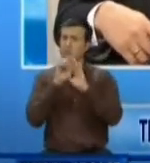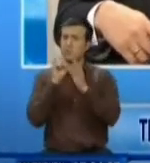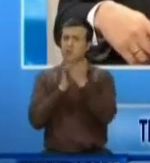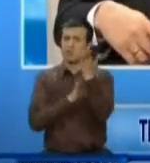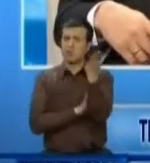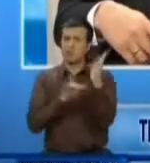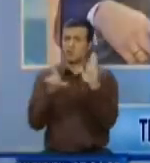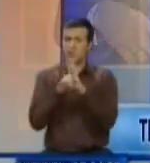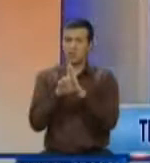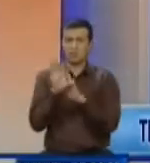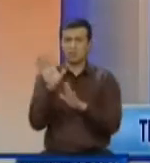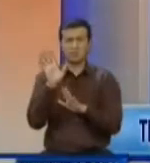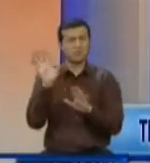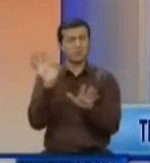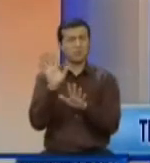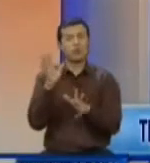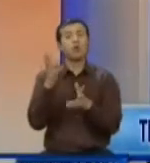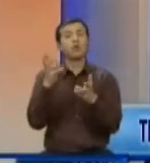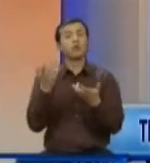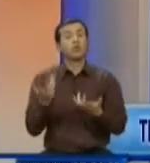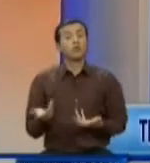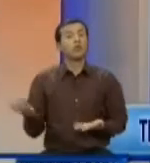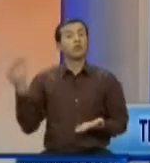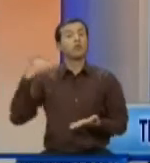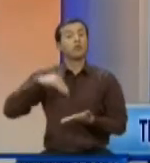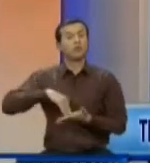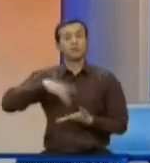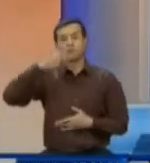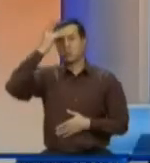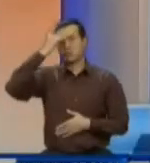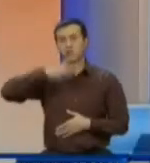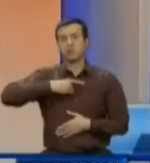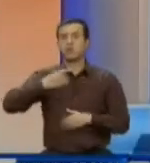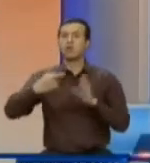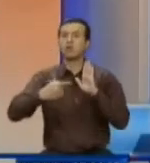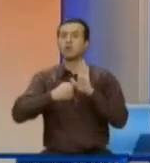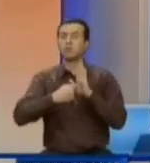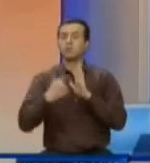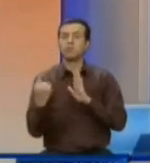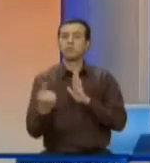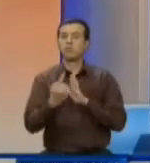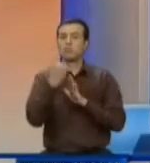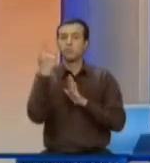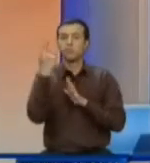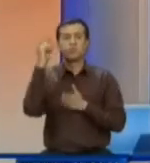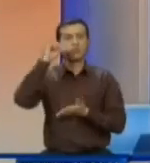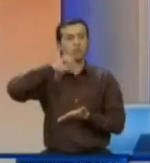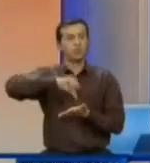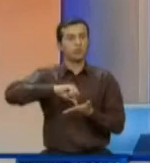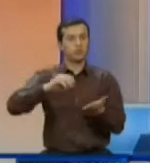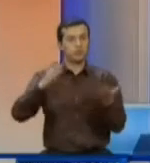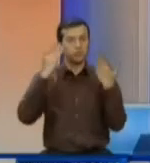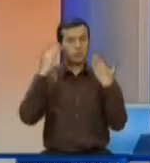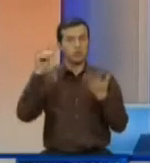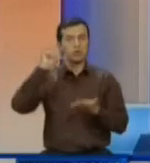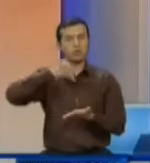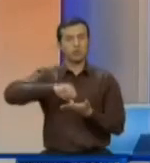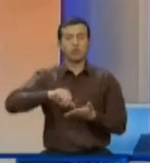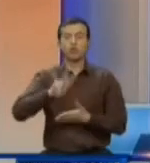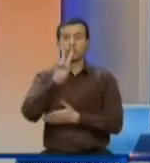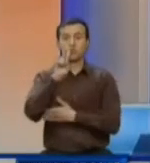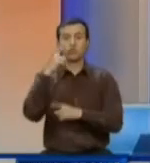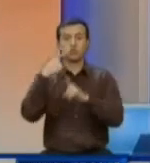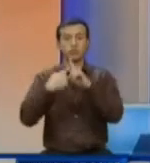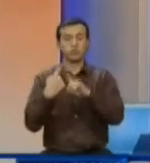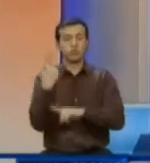que estamos hablando sino que pretende resucitar un derogado impuesto dedicado a la ciudad de guayaquil el famoso impuesto del 2 por